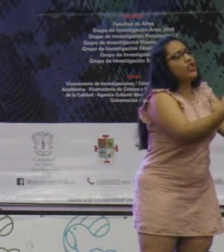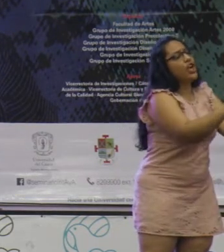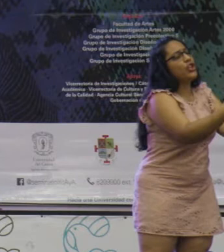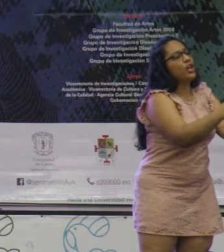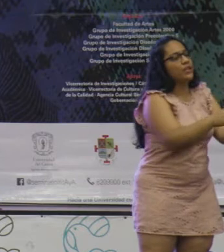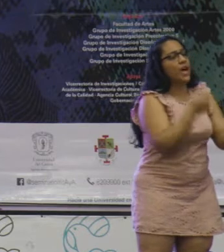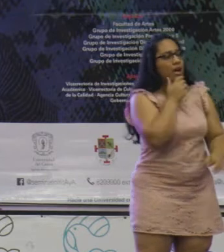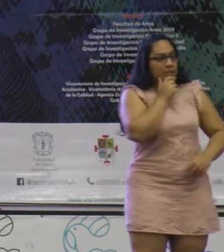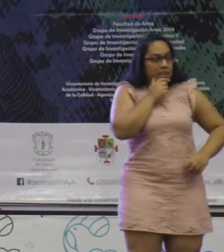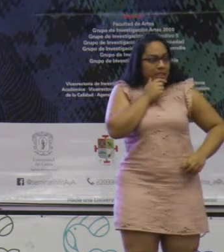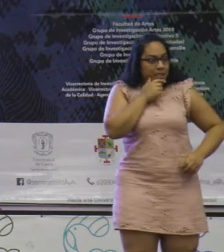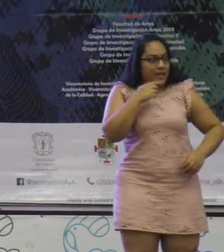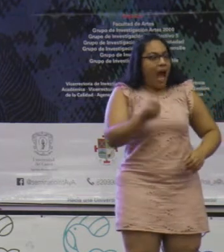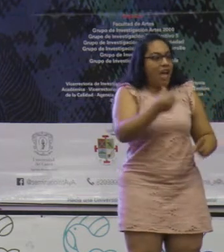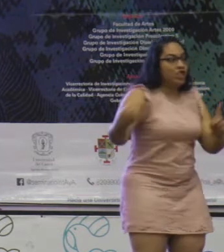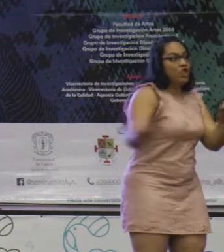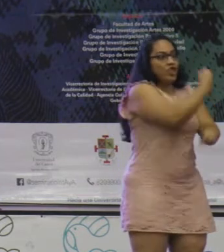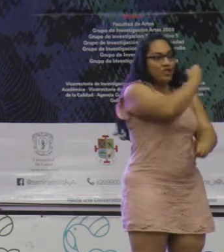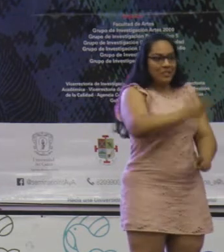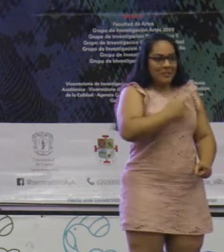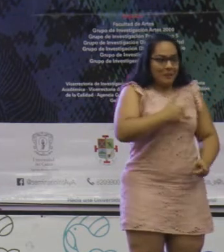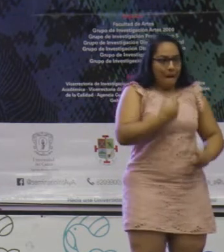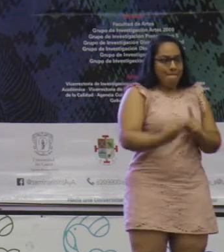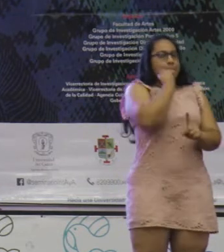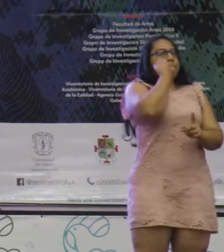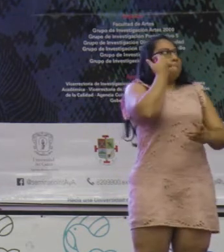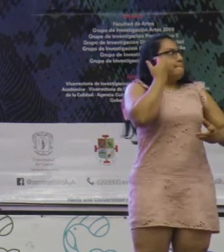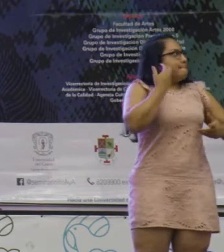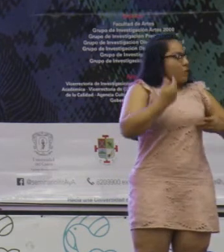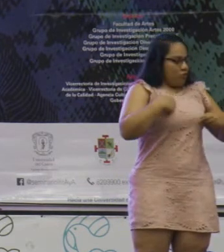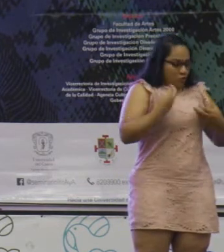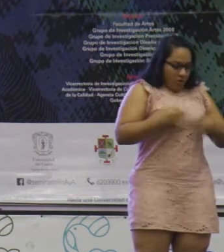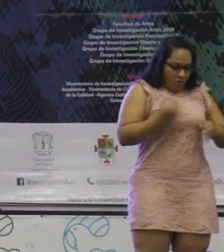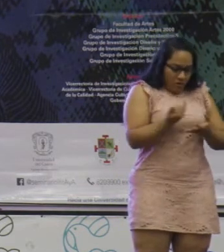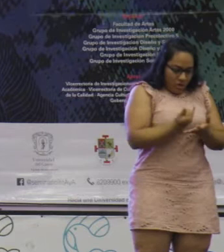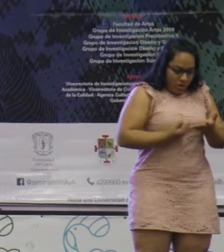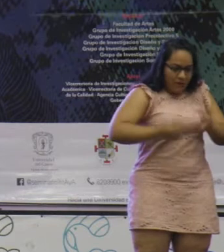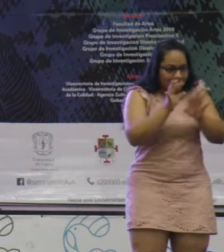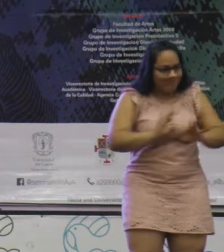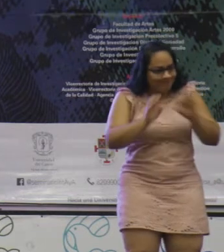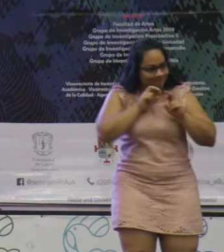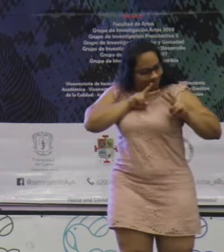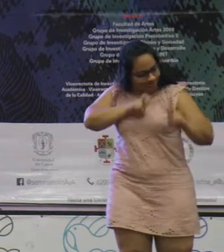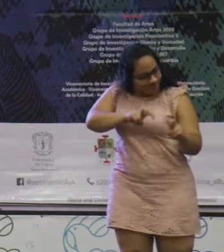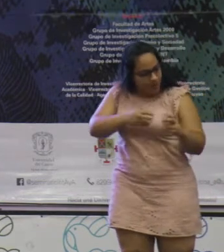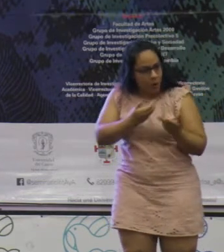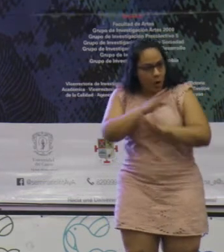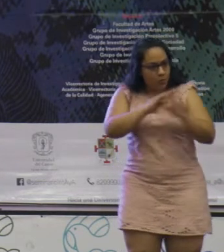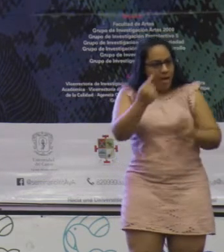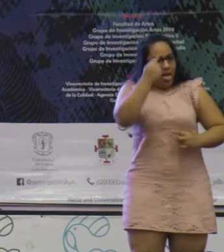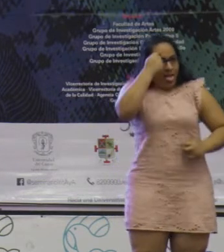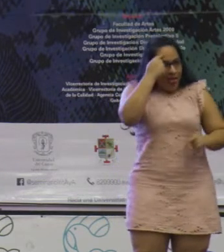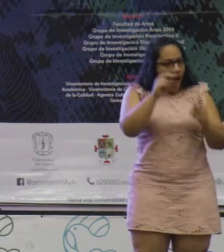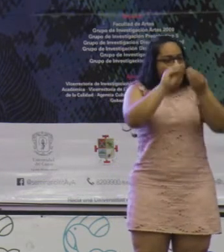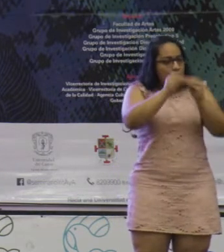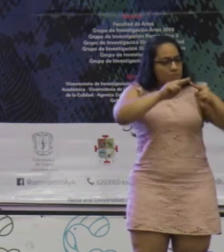es patearle las bolas de frente. Entonces hay algo muy interesante en analizar la categoría, es decir, en dejarla de pensar como un